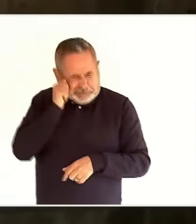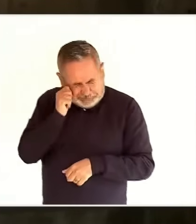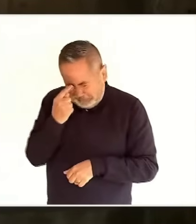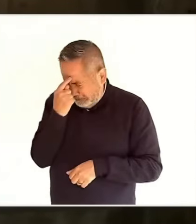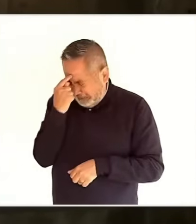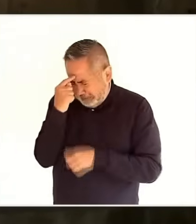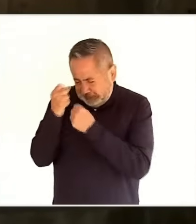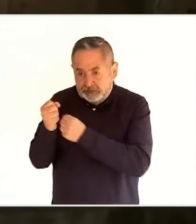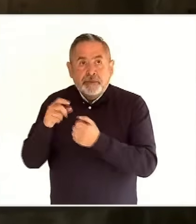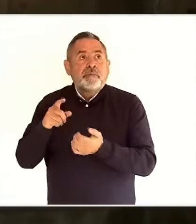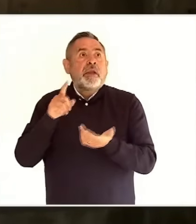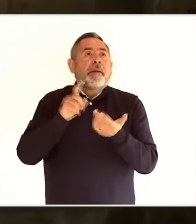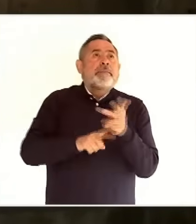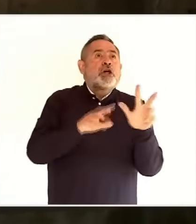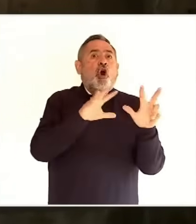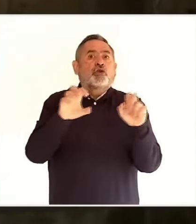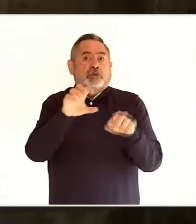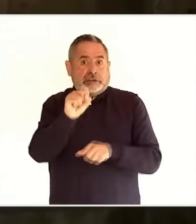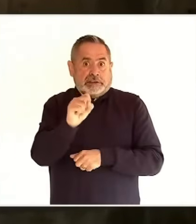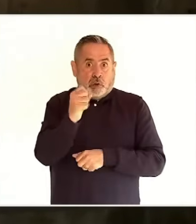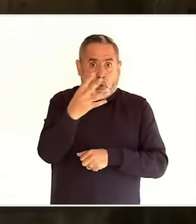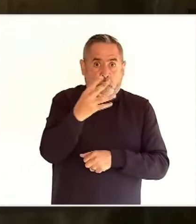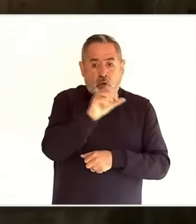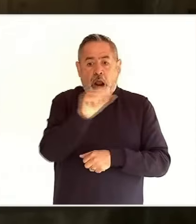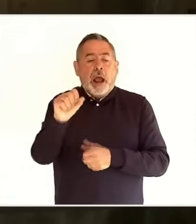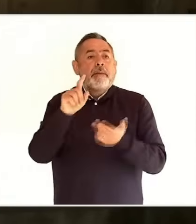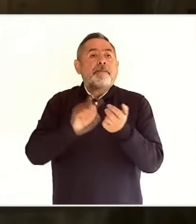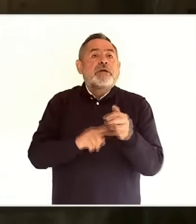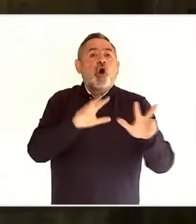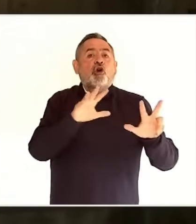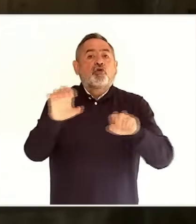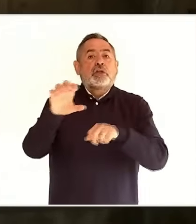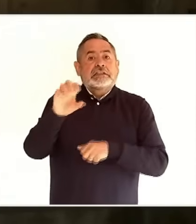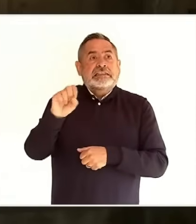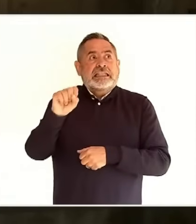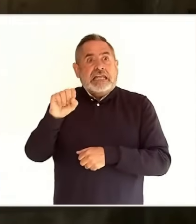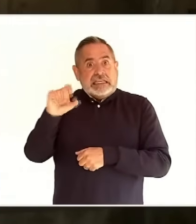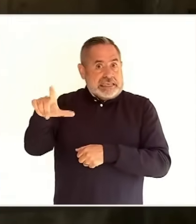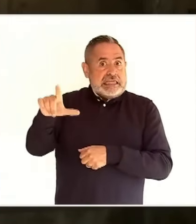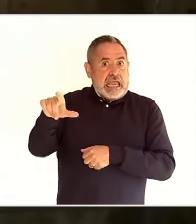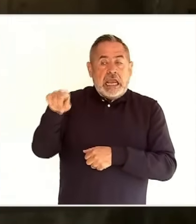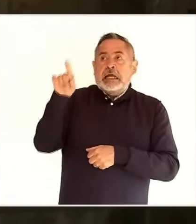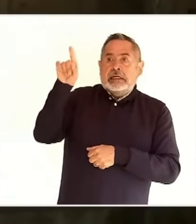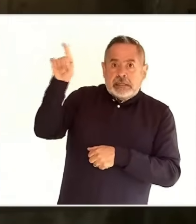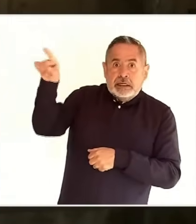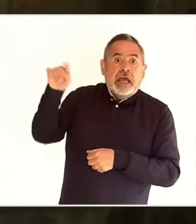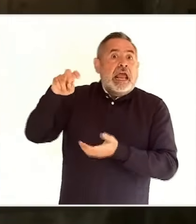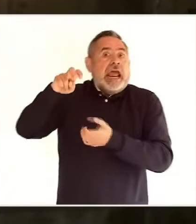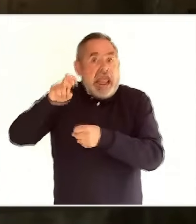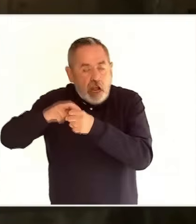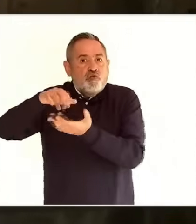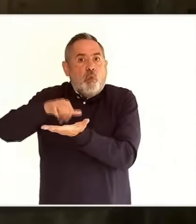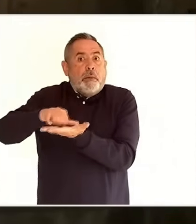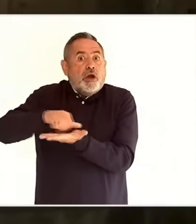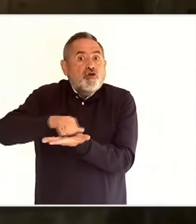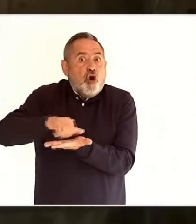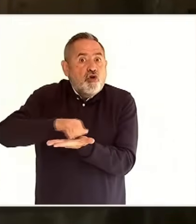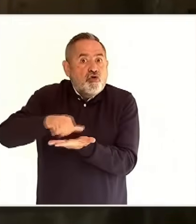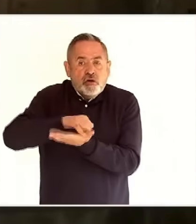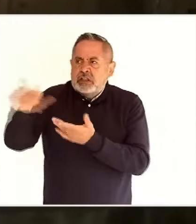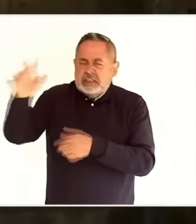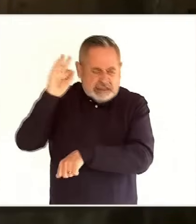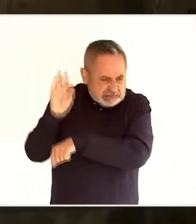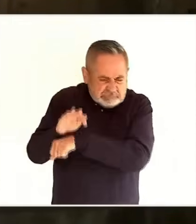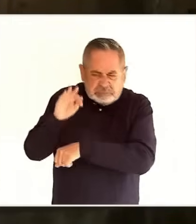Entre 1864 y 1867, desde Nueva York, no solo defendió